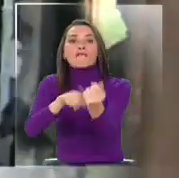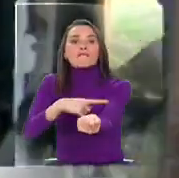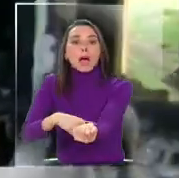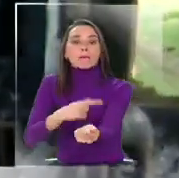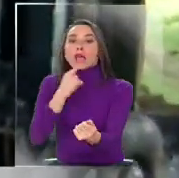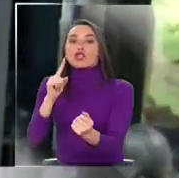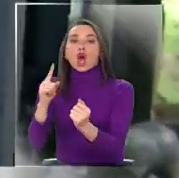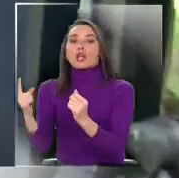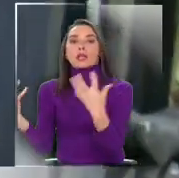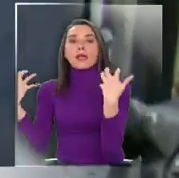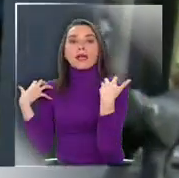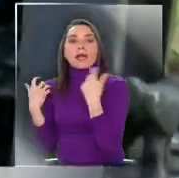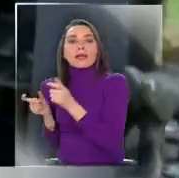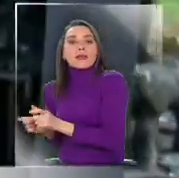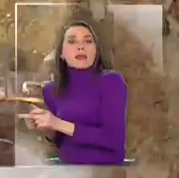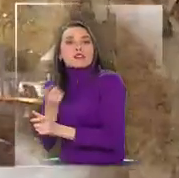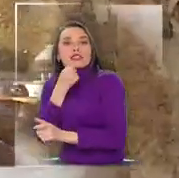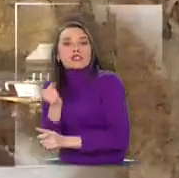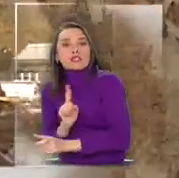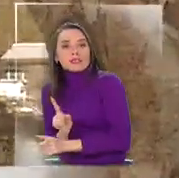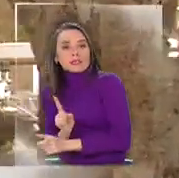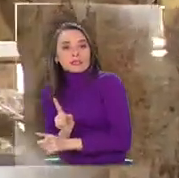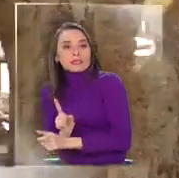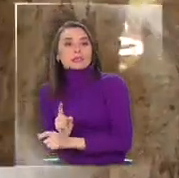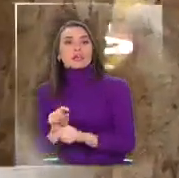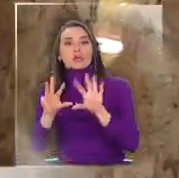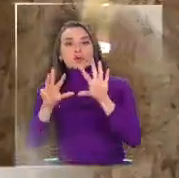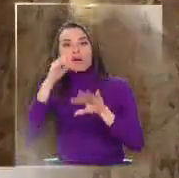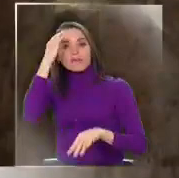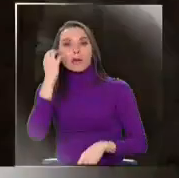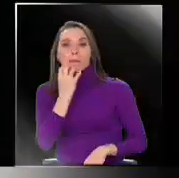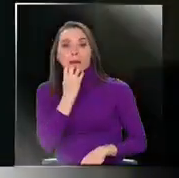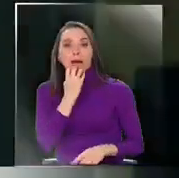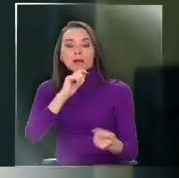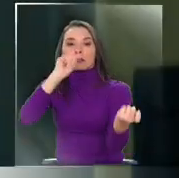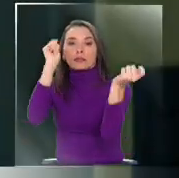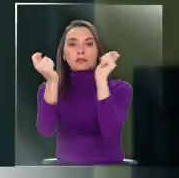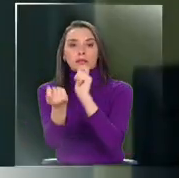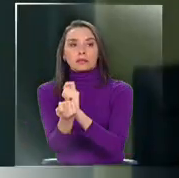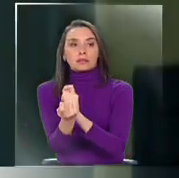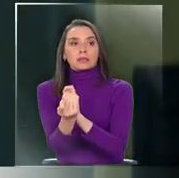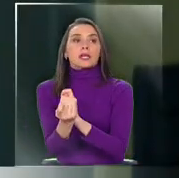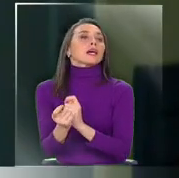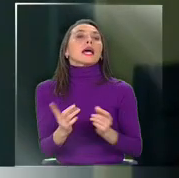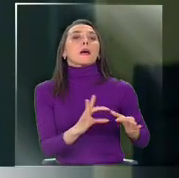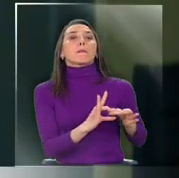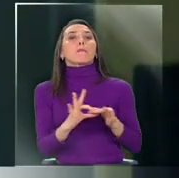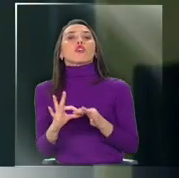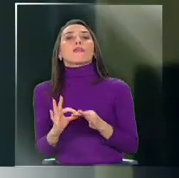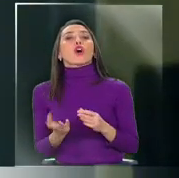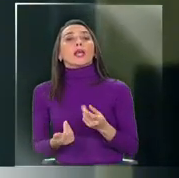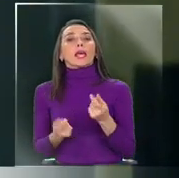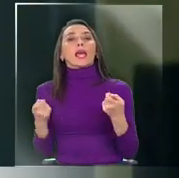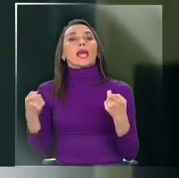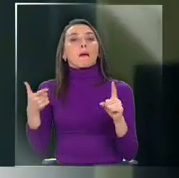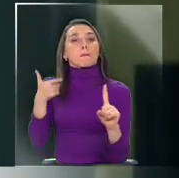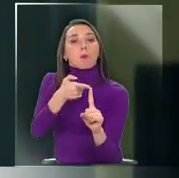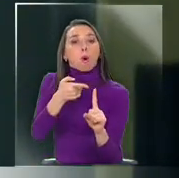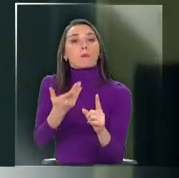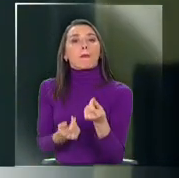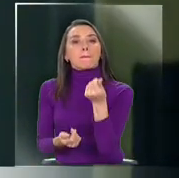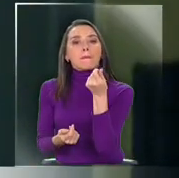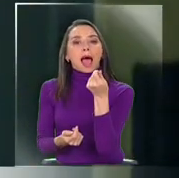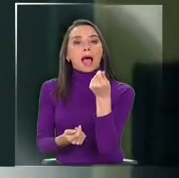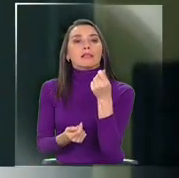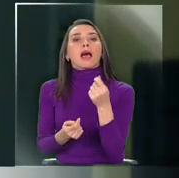quisieran hacerse responsable de él. Pero el 9 de mayo todo cambió. Un móvil de carácter económico derivado de la empresa